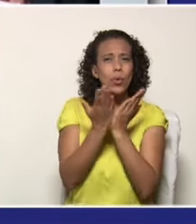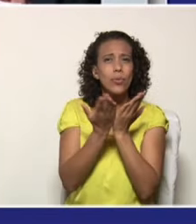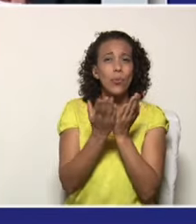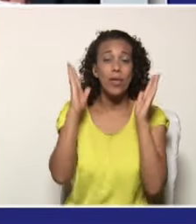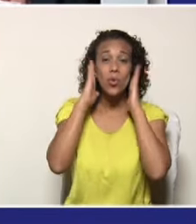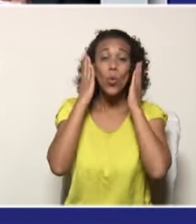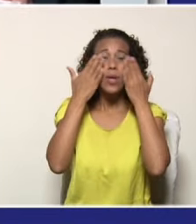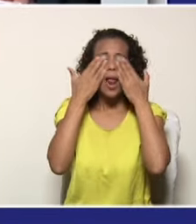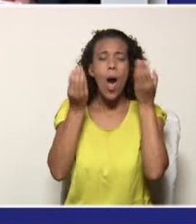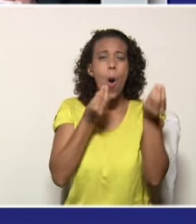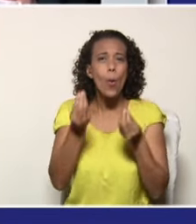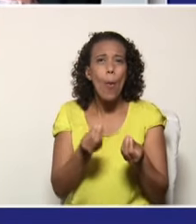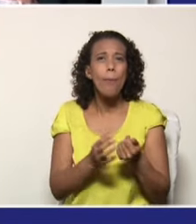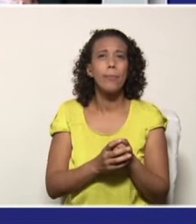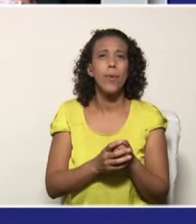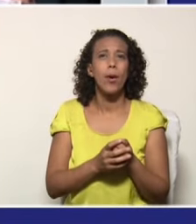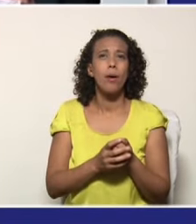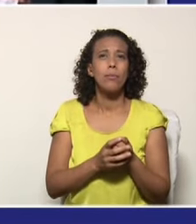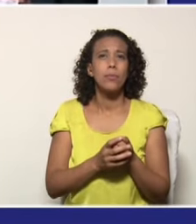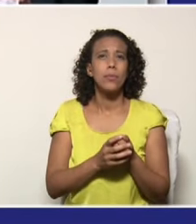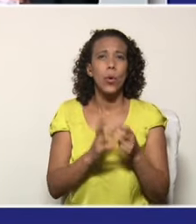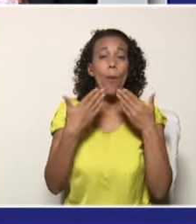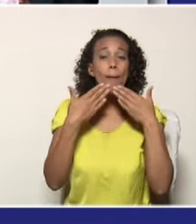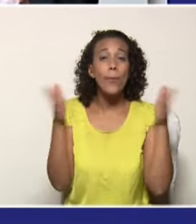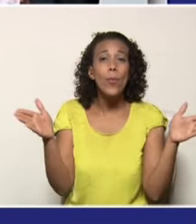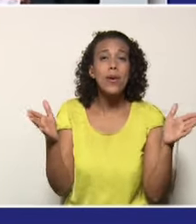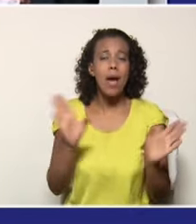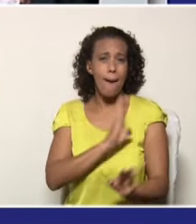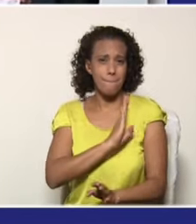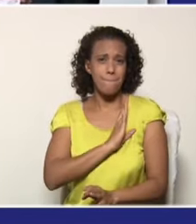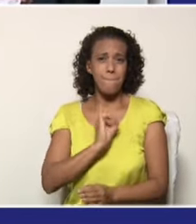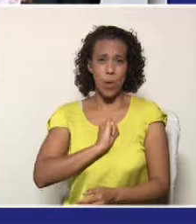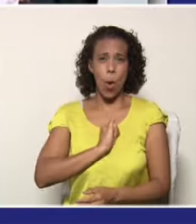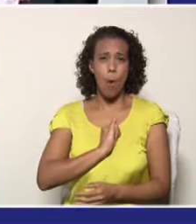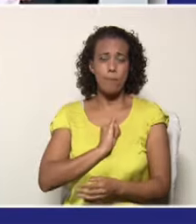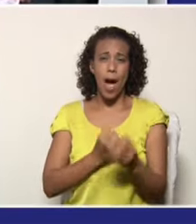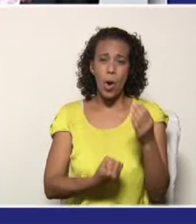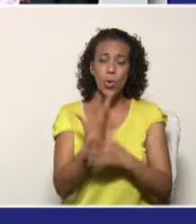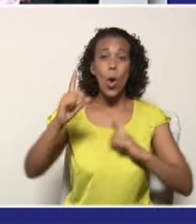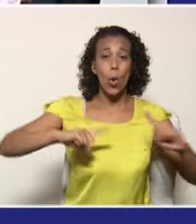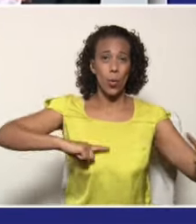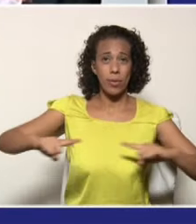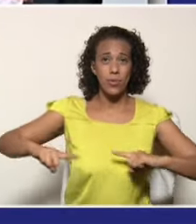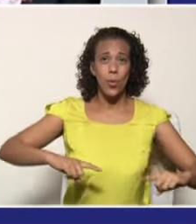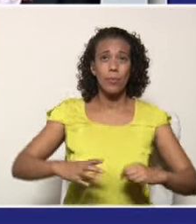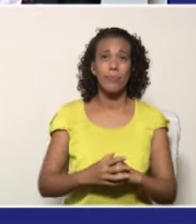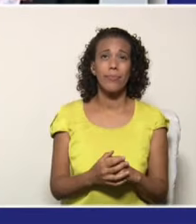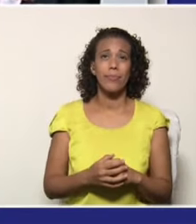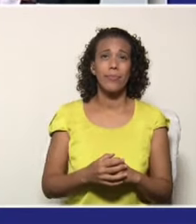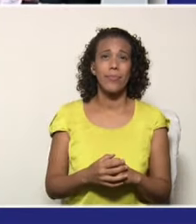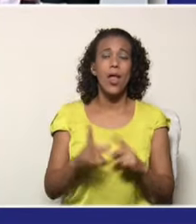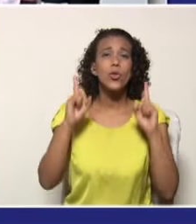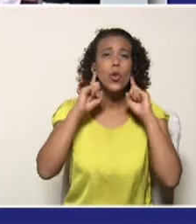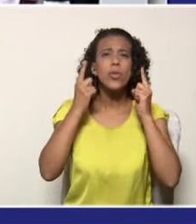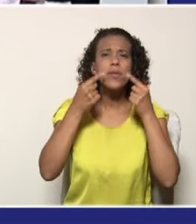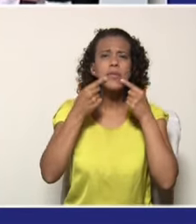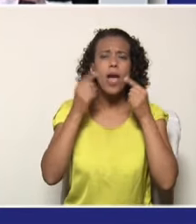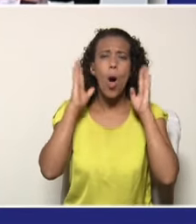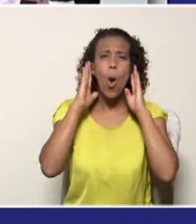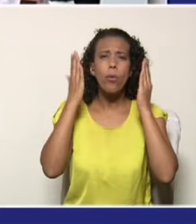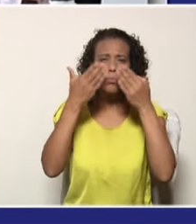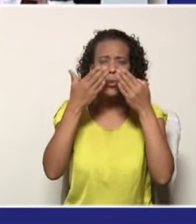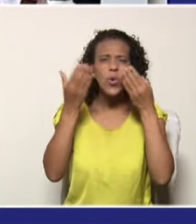sordoceguera, que no es más que una discapacidad única con entidad propia, originada por la combinación de una deficiencia visual y auditiva, la cual le